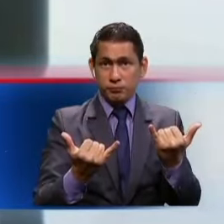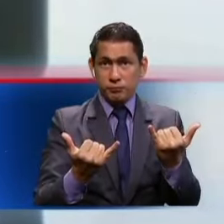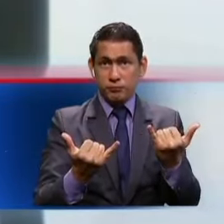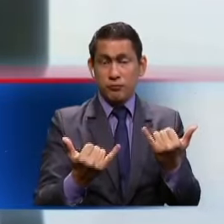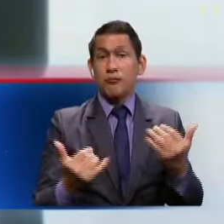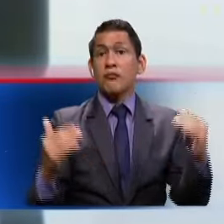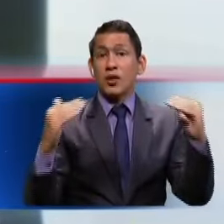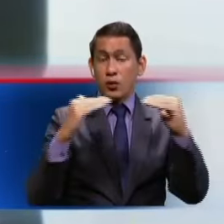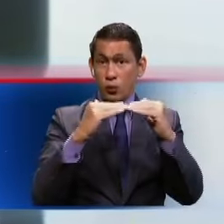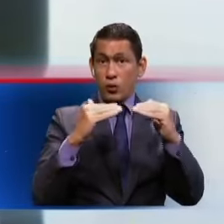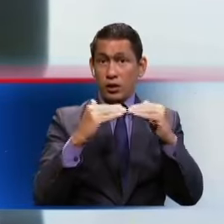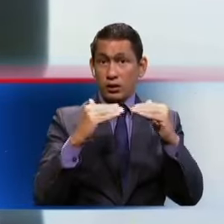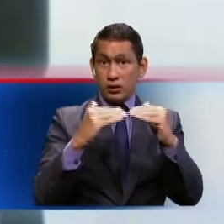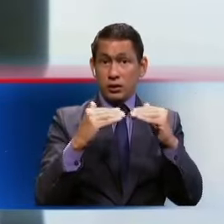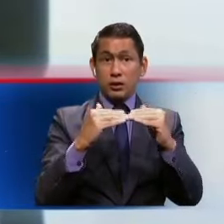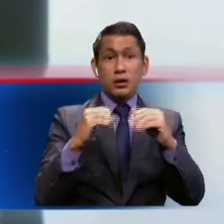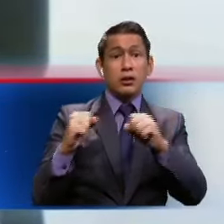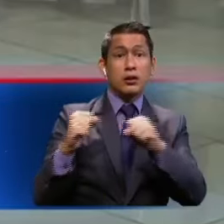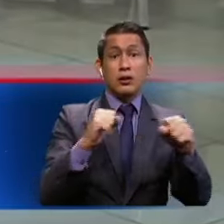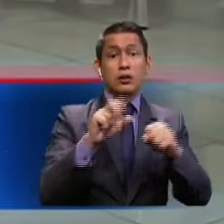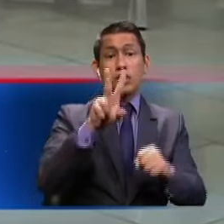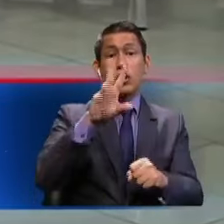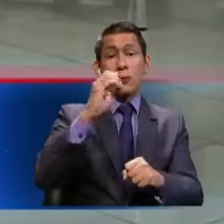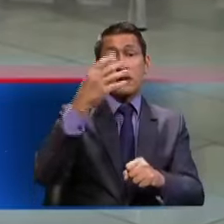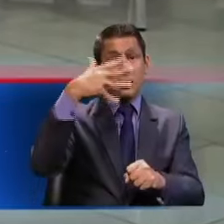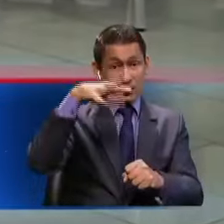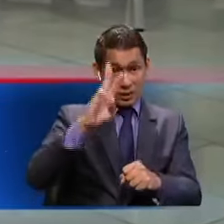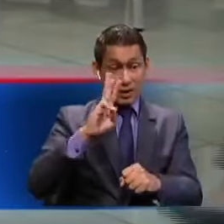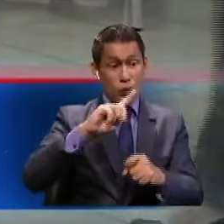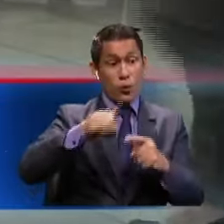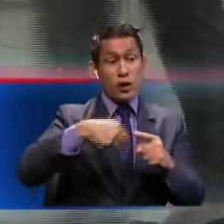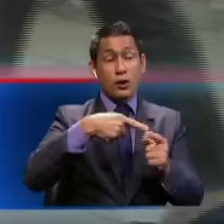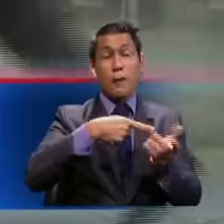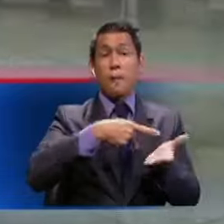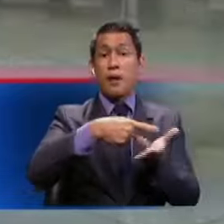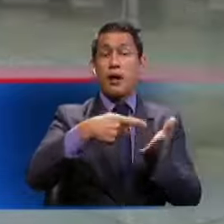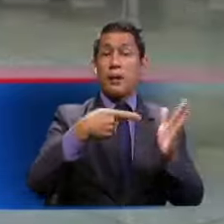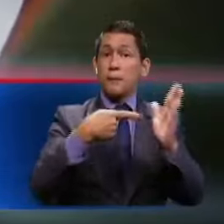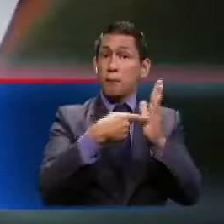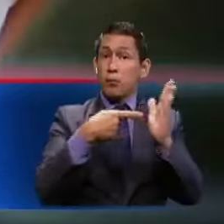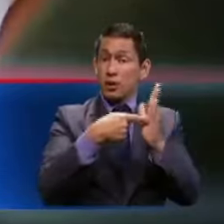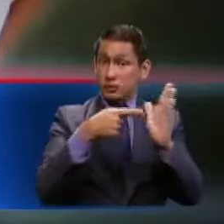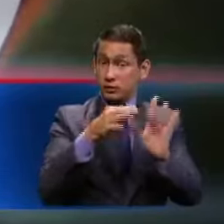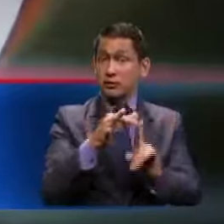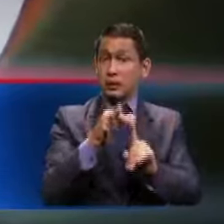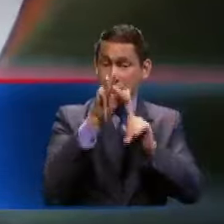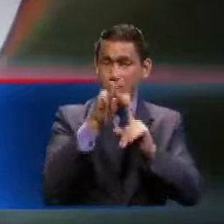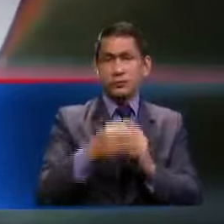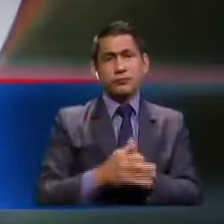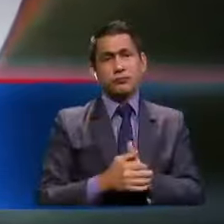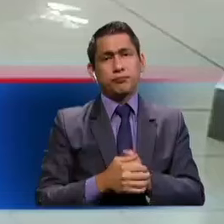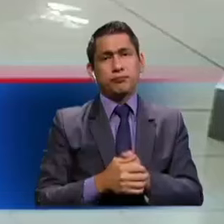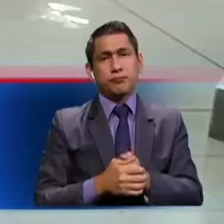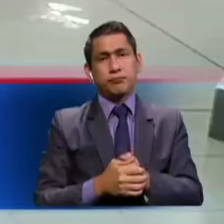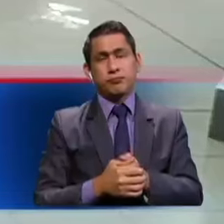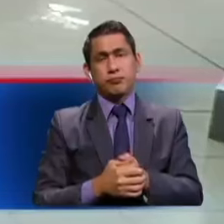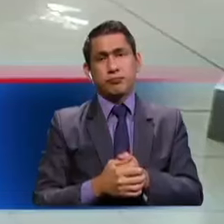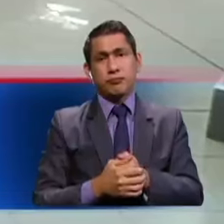la contribución del terremoto del 2016. Y el no informarla de manera puntual genera multas. Su sanción puede llegar